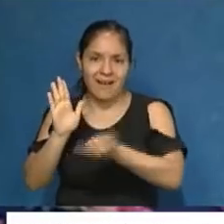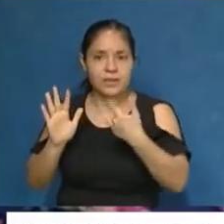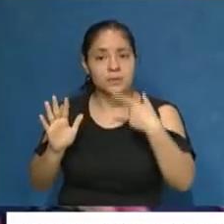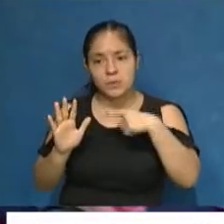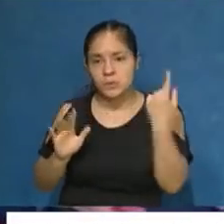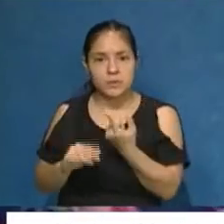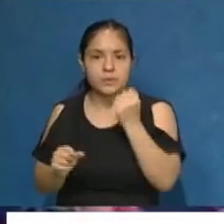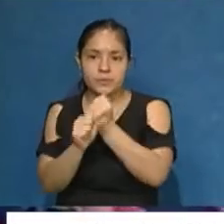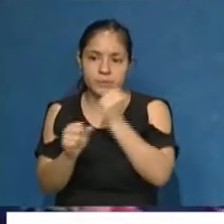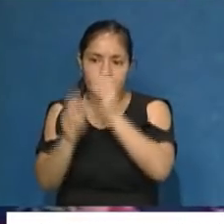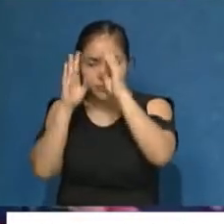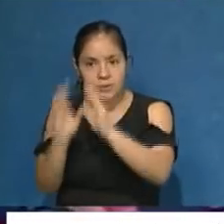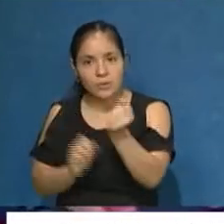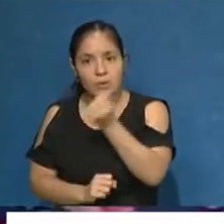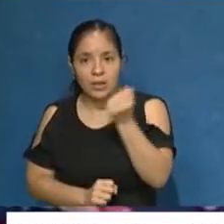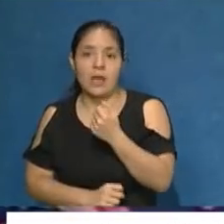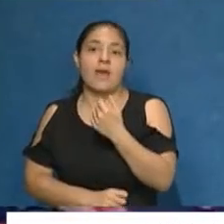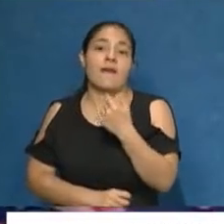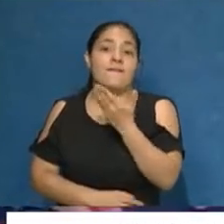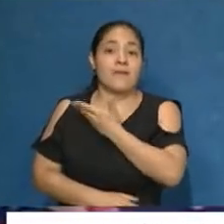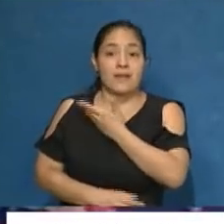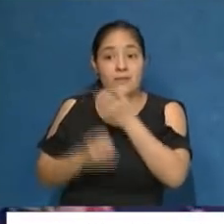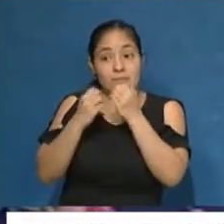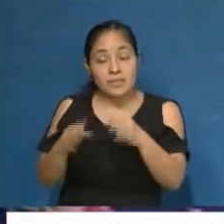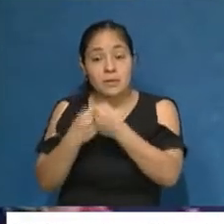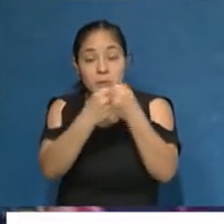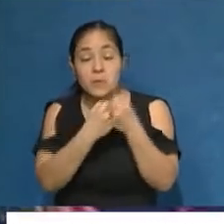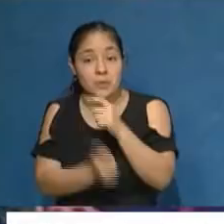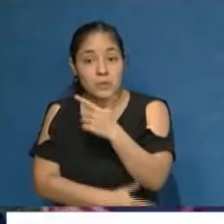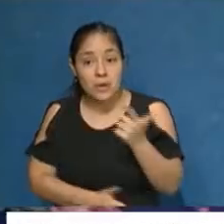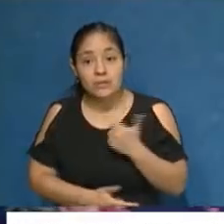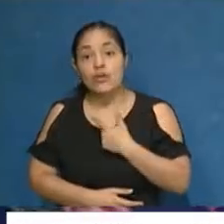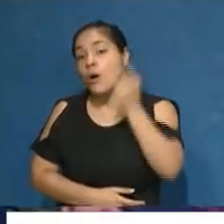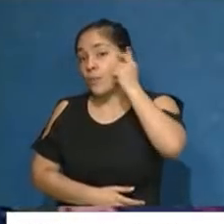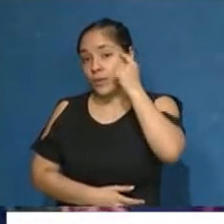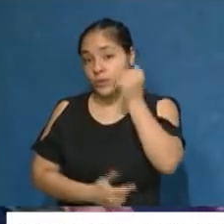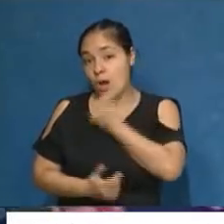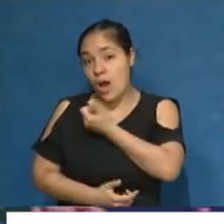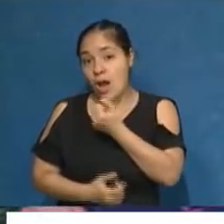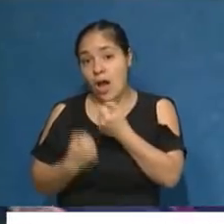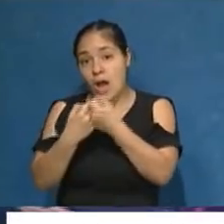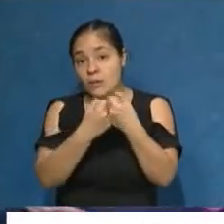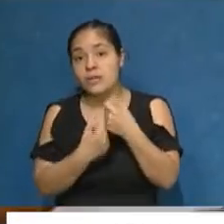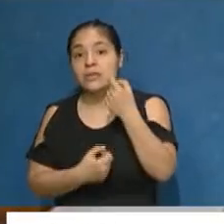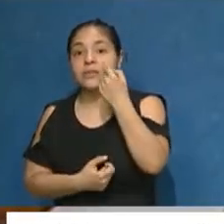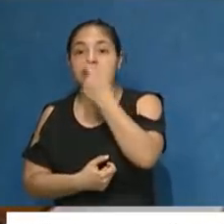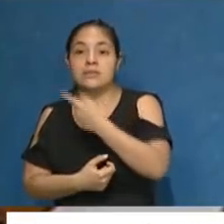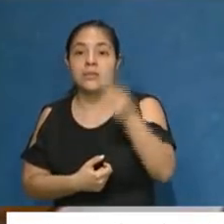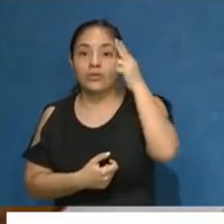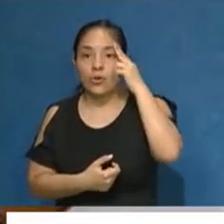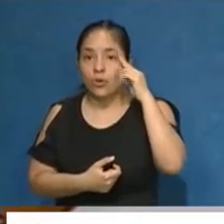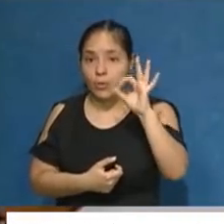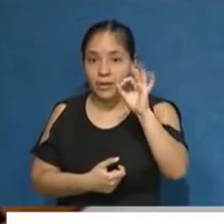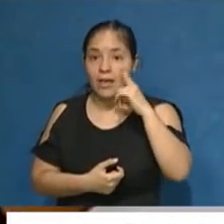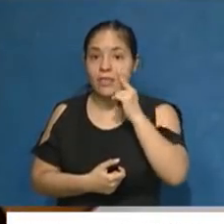eso. No hay consenso de empezar en febrero. Creo que el consenso no ha estado en los 190 días. El